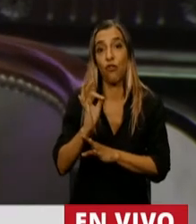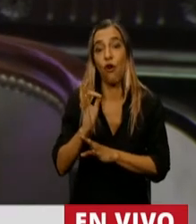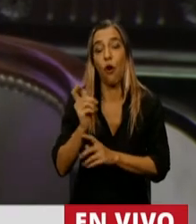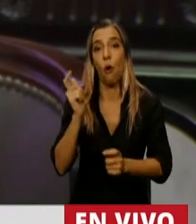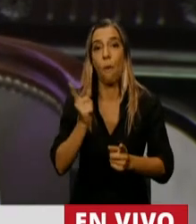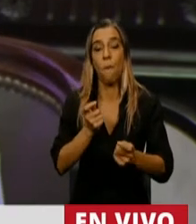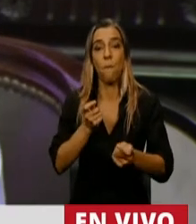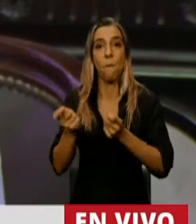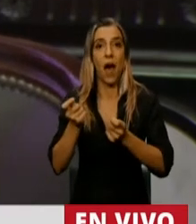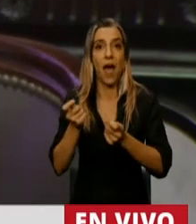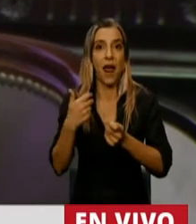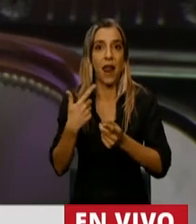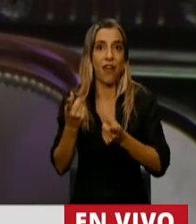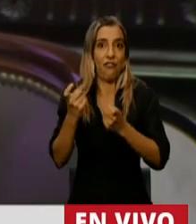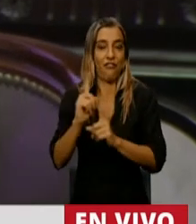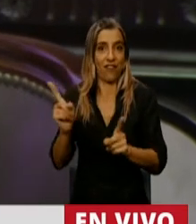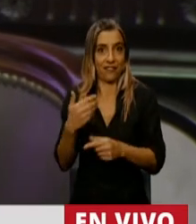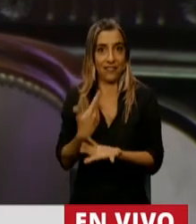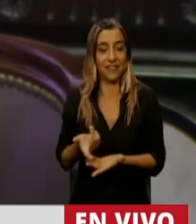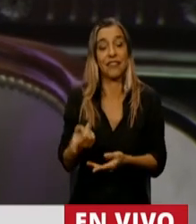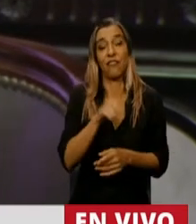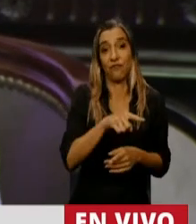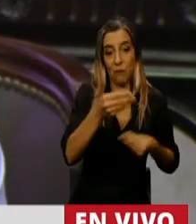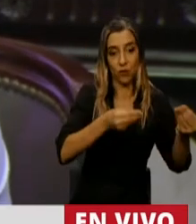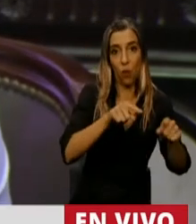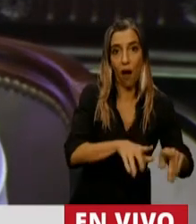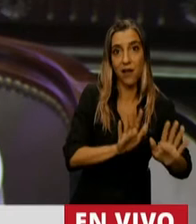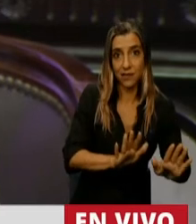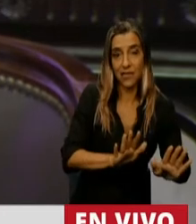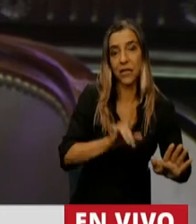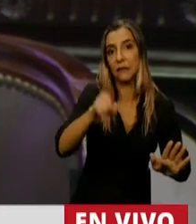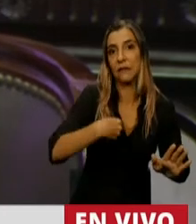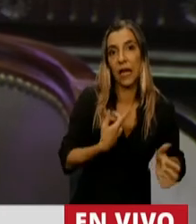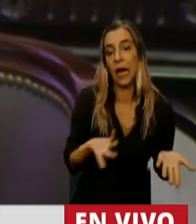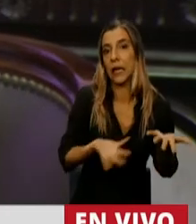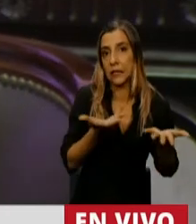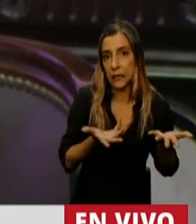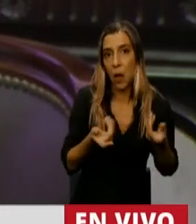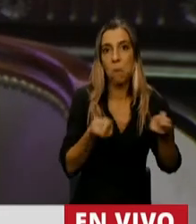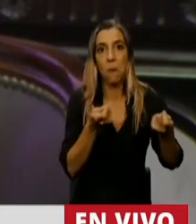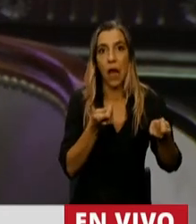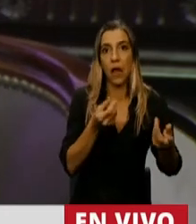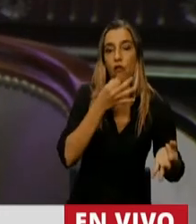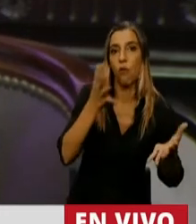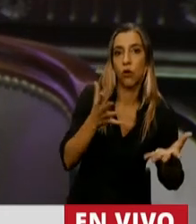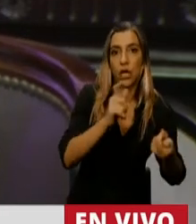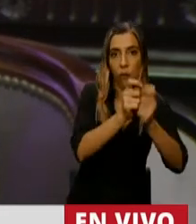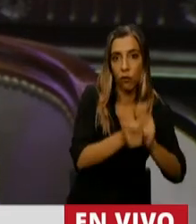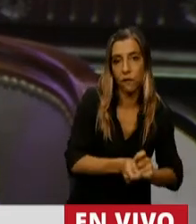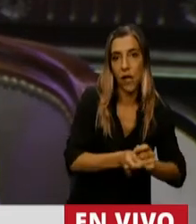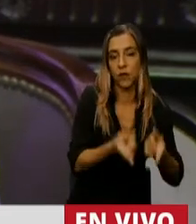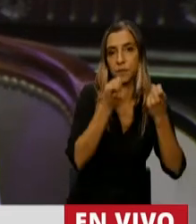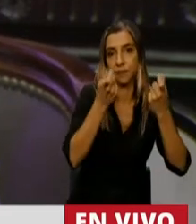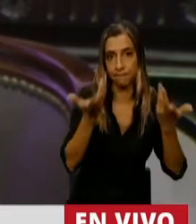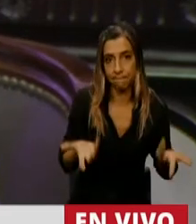dos. Ninguna de las dos me parece que son positivas, las dos creo que son muy graves y me parece que